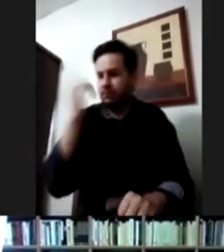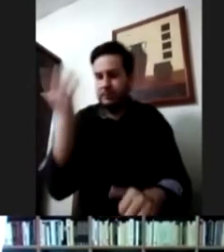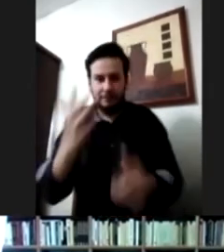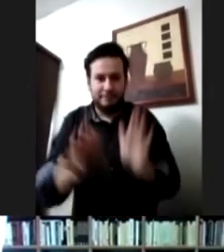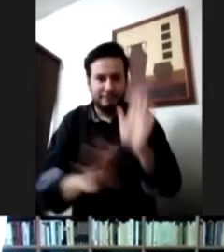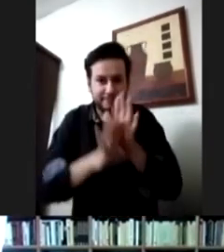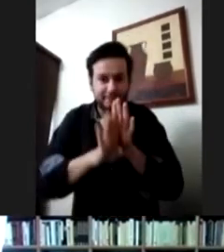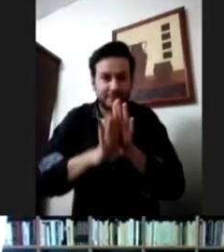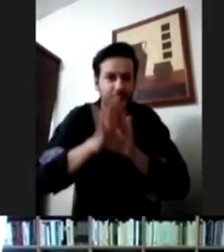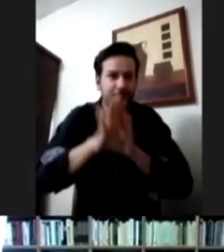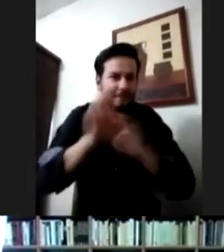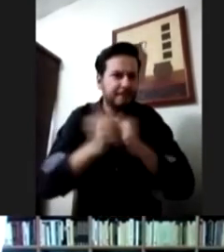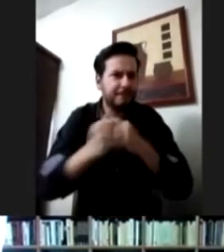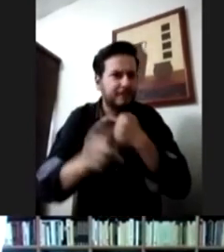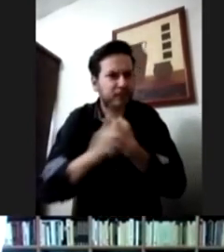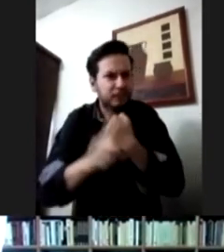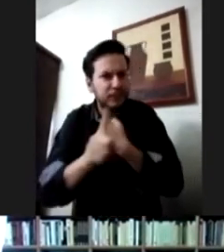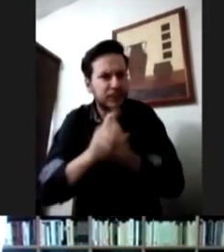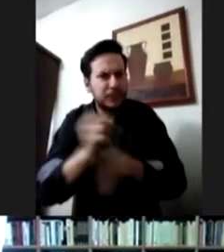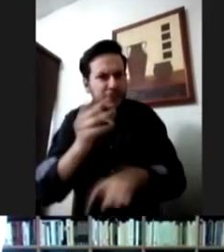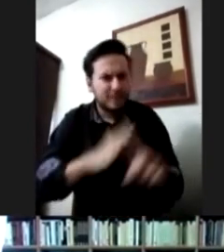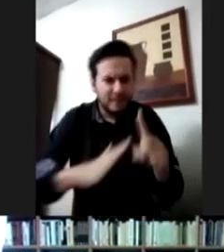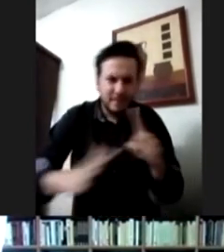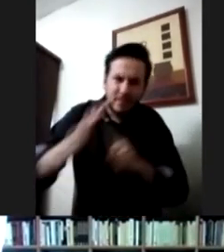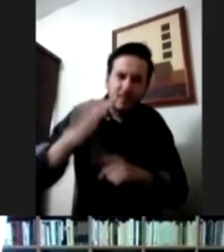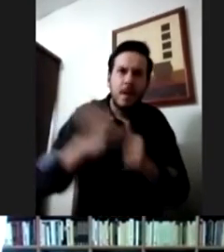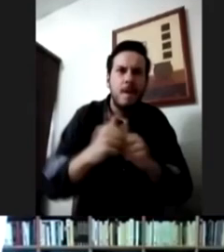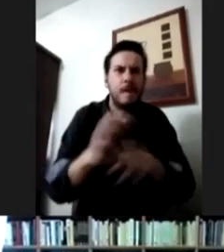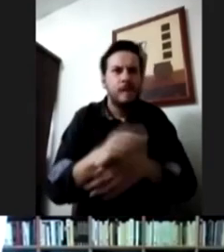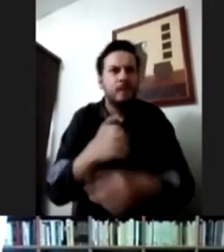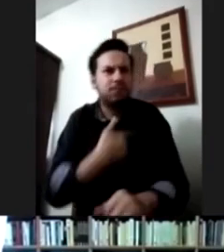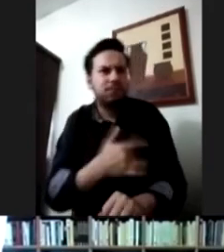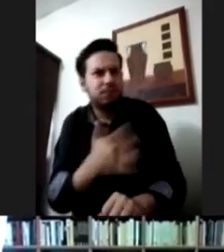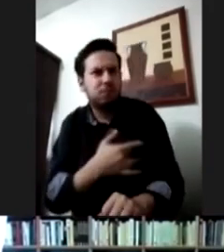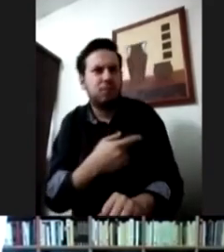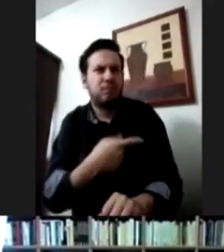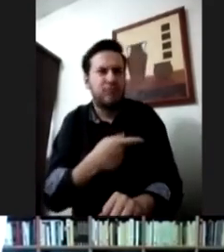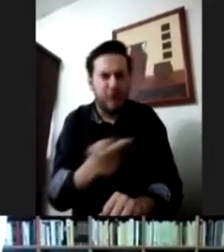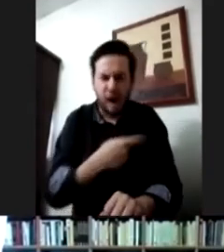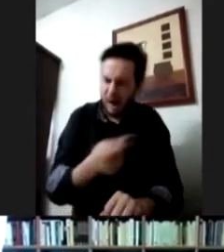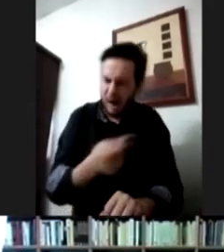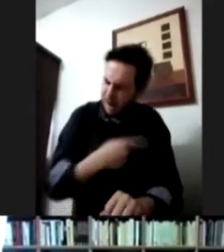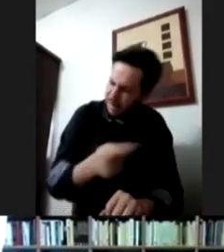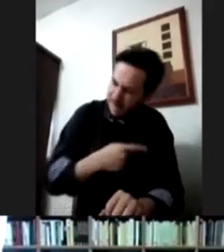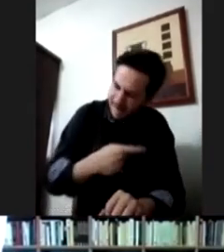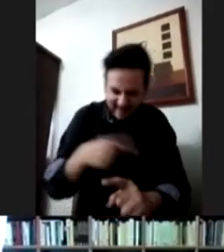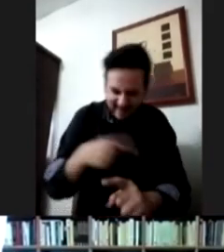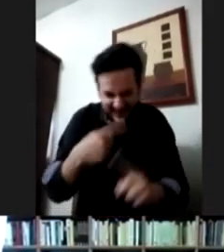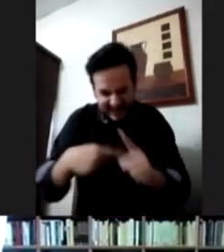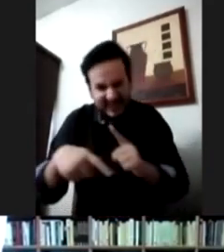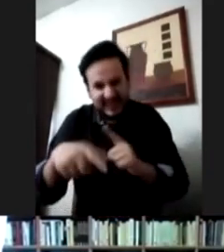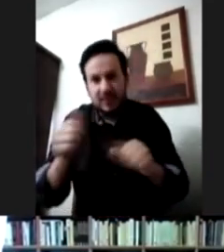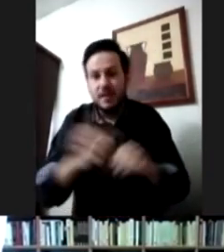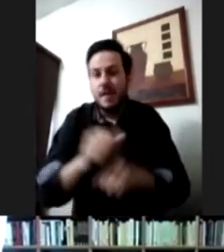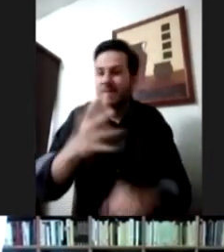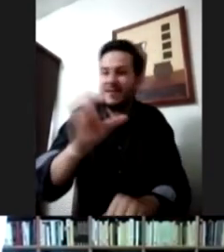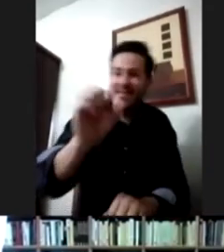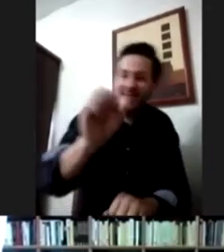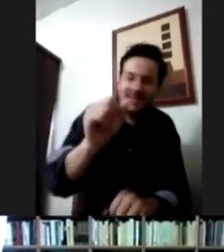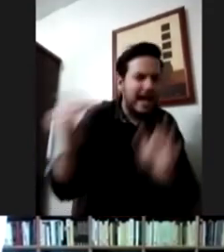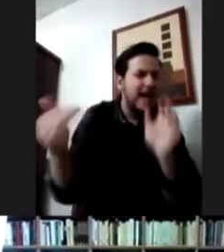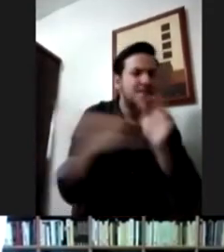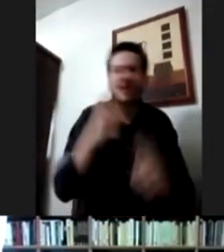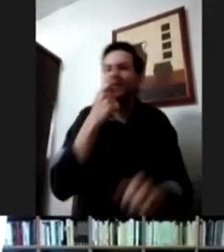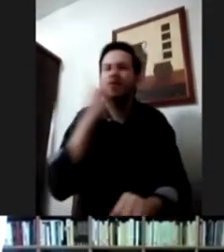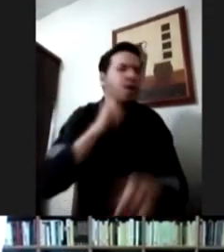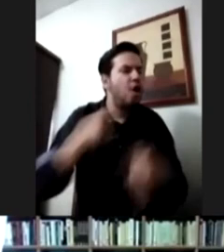estos contextos empobrecidos y violentos, ¿no?, para cerca de los 80,000 niñas, niños y adolescentes